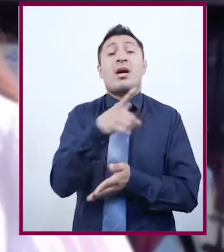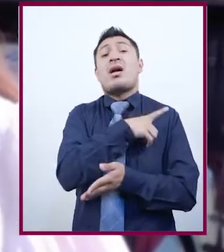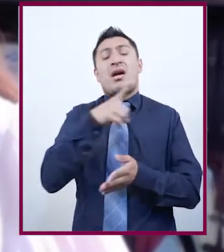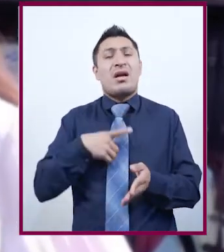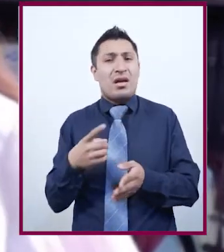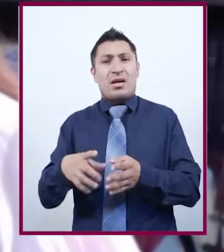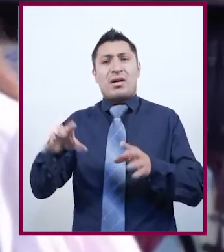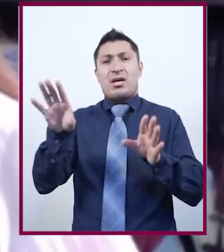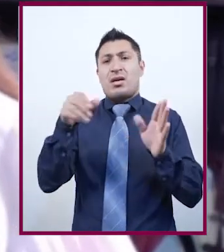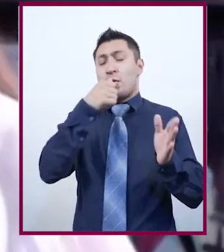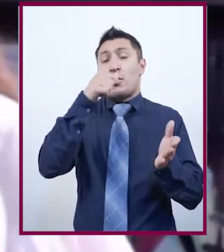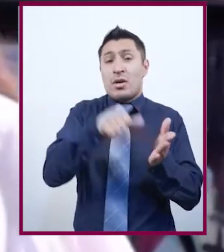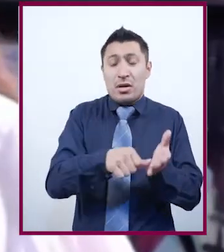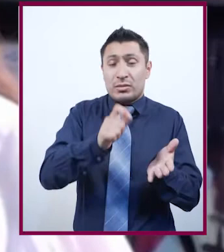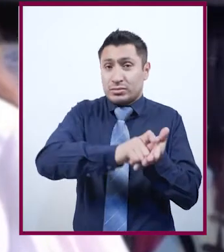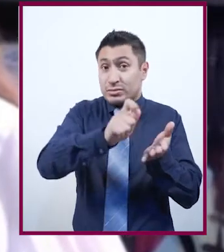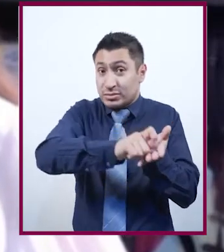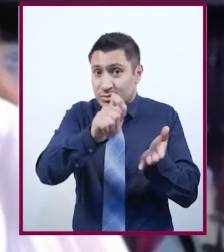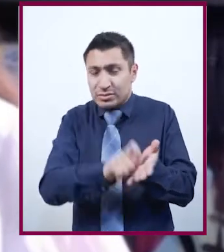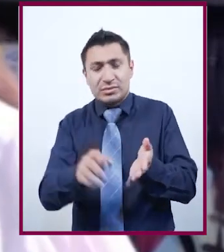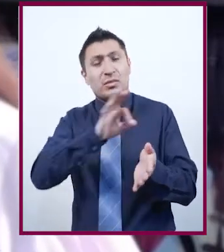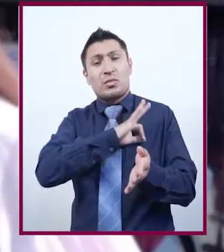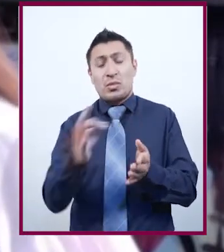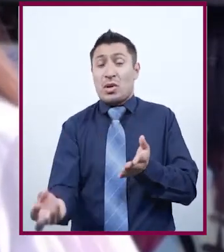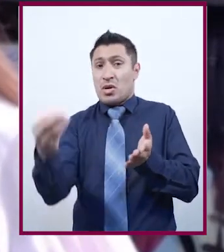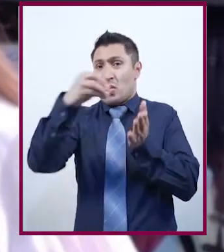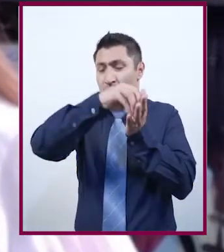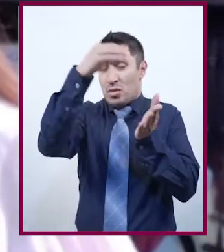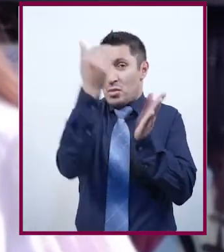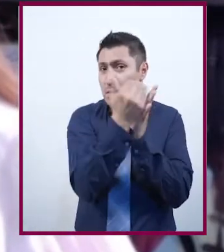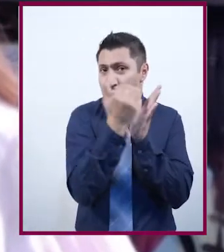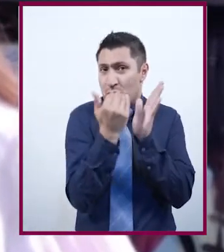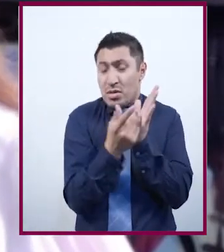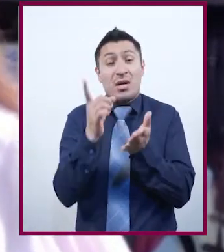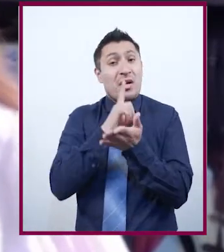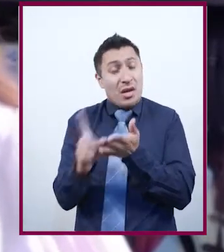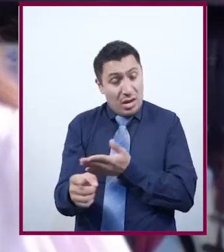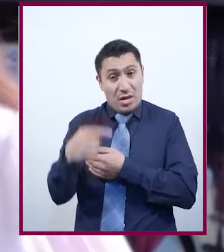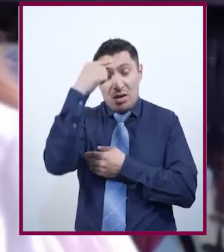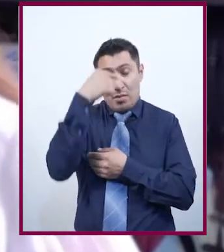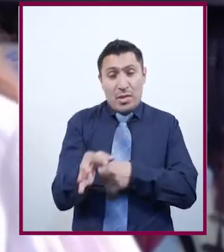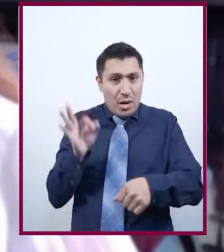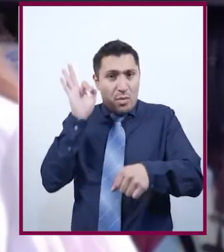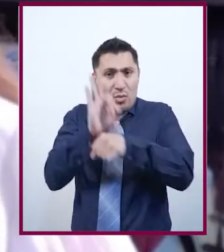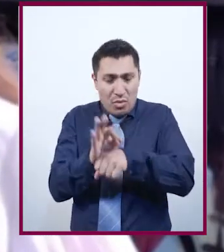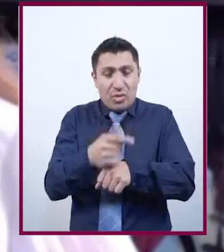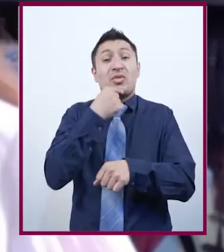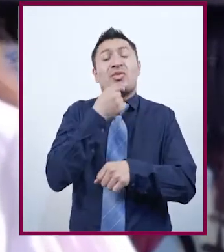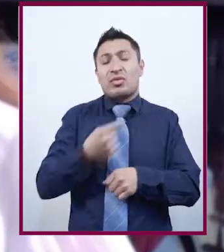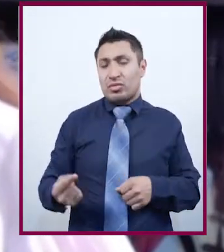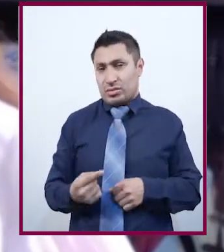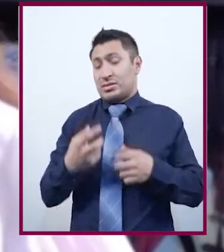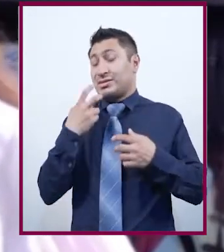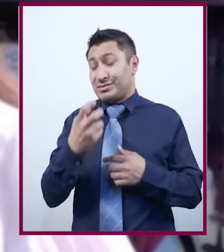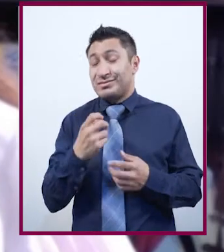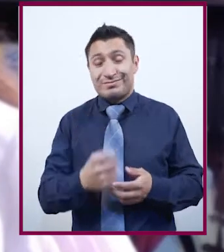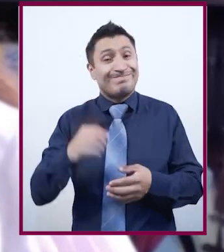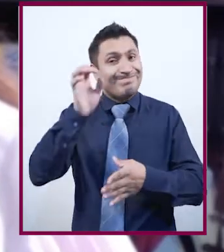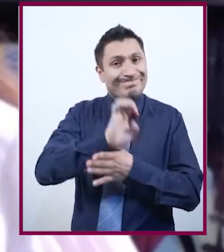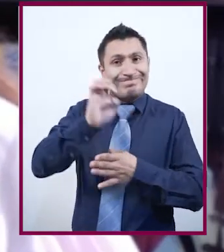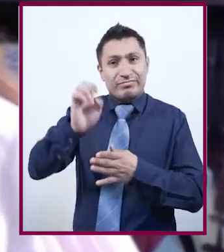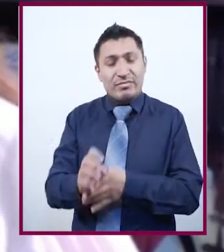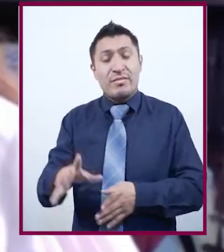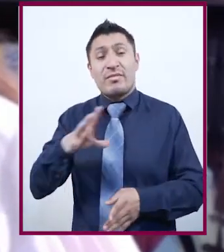se pueda establecer los derechos mínimos que se tienen que proteger de los niños. Y entonces adoptan la